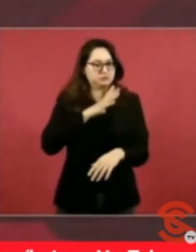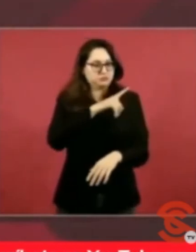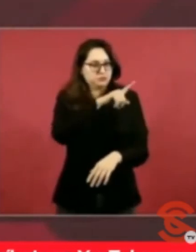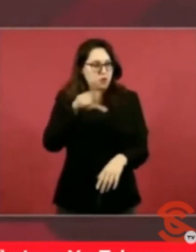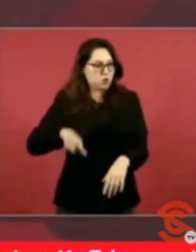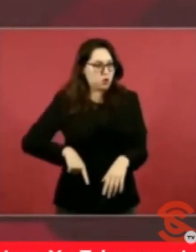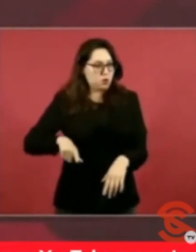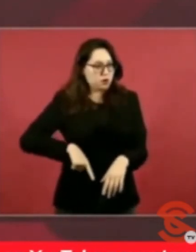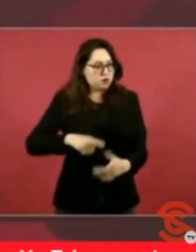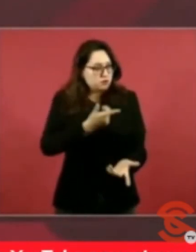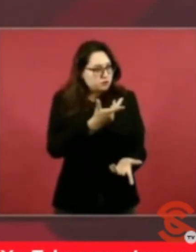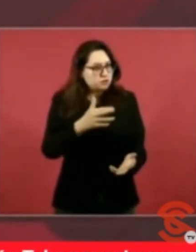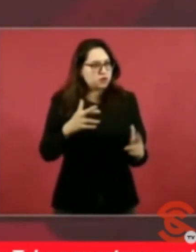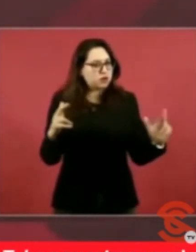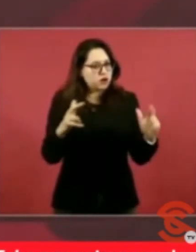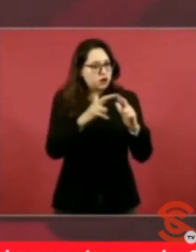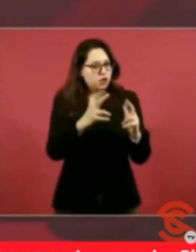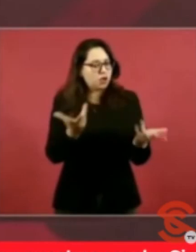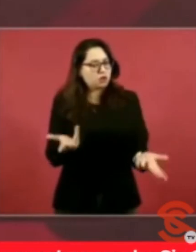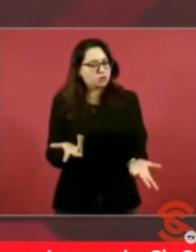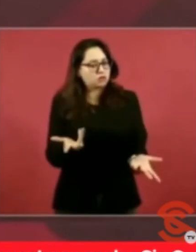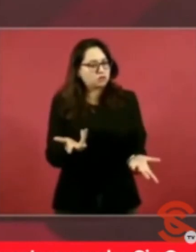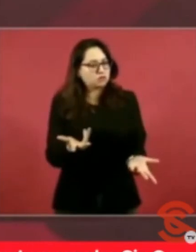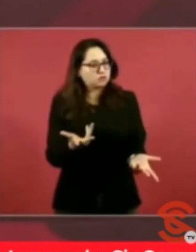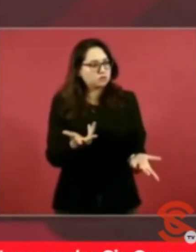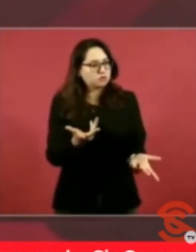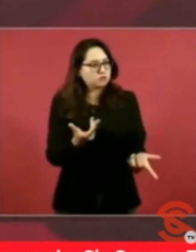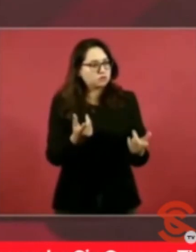gobernantes y seguramente van a los templos.